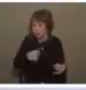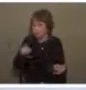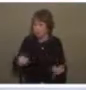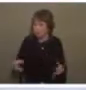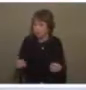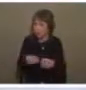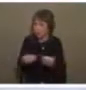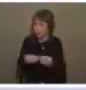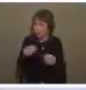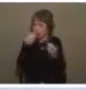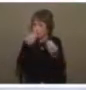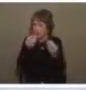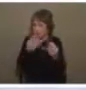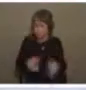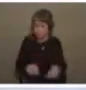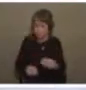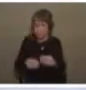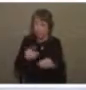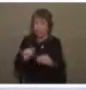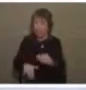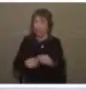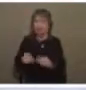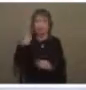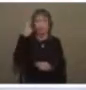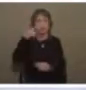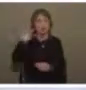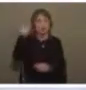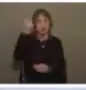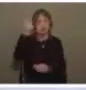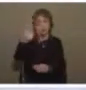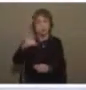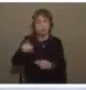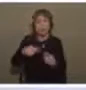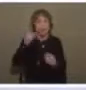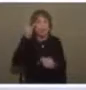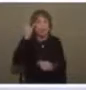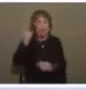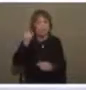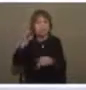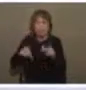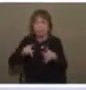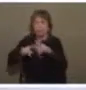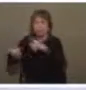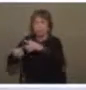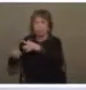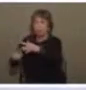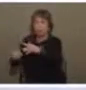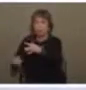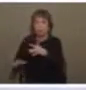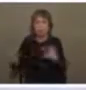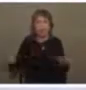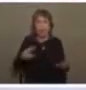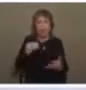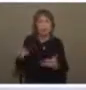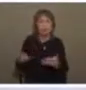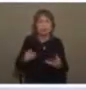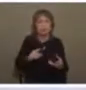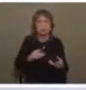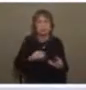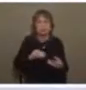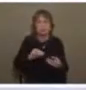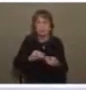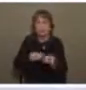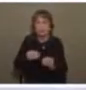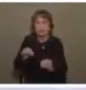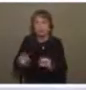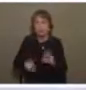bajado la población cómo han cambiado los diferentes empleos y cuál es la data que usted piensa que debemos tomar en consideración para entender cuánto